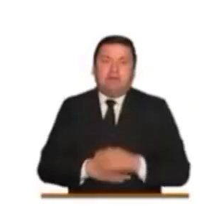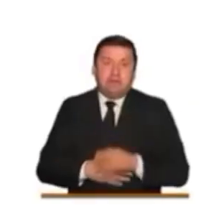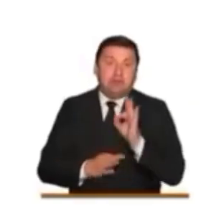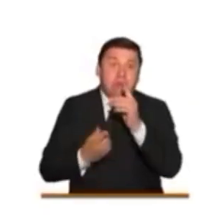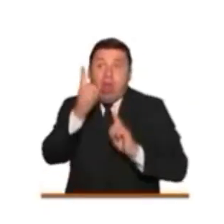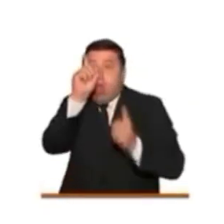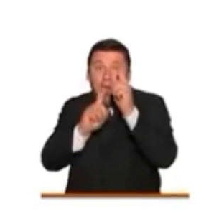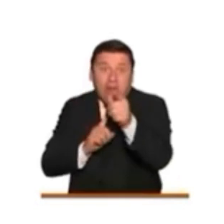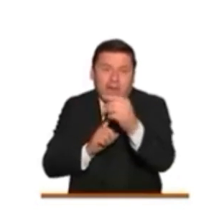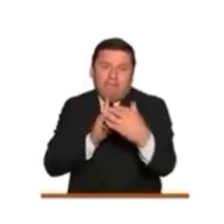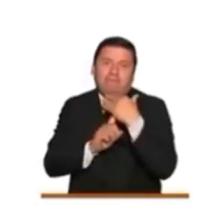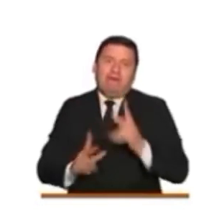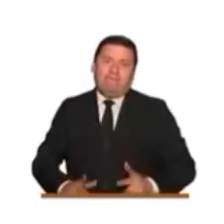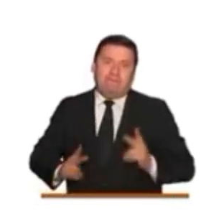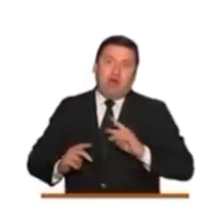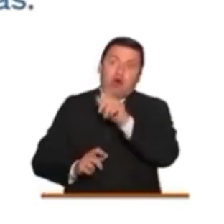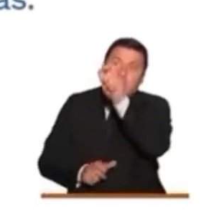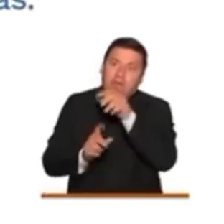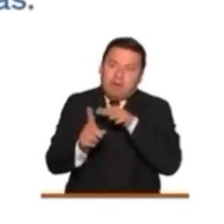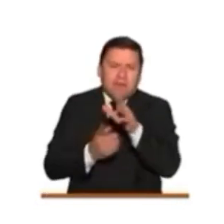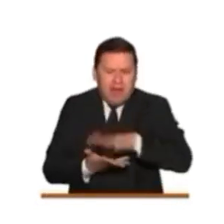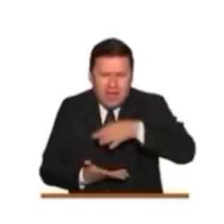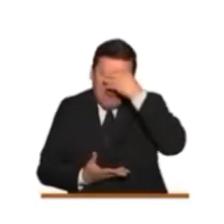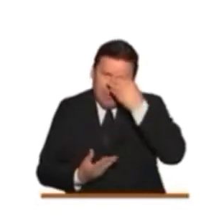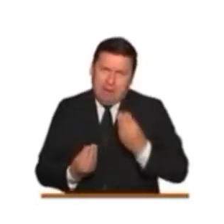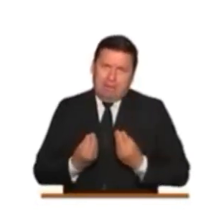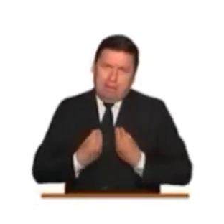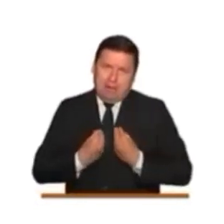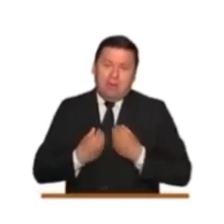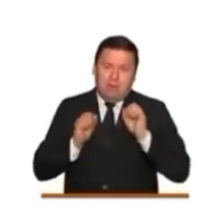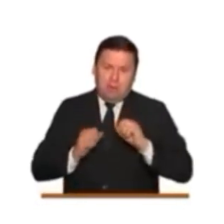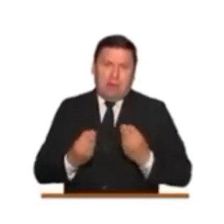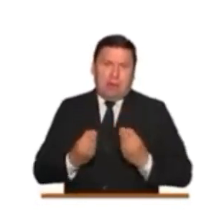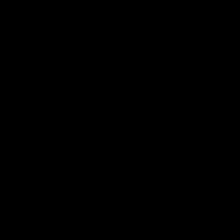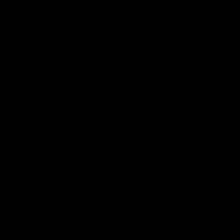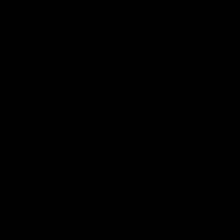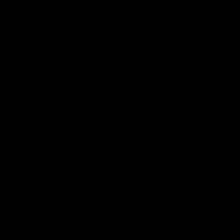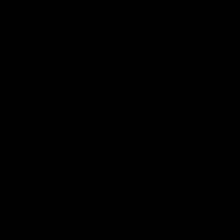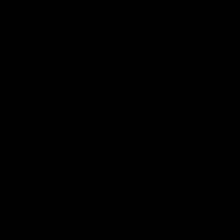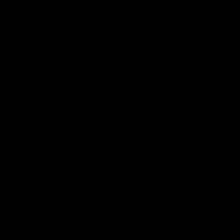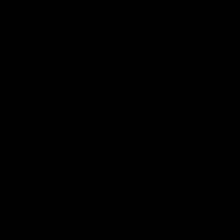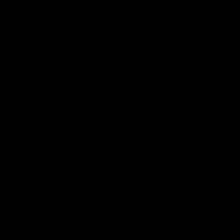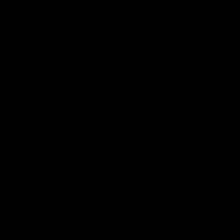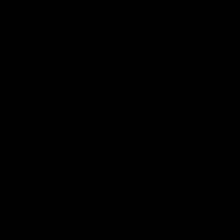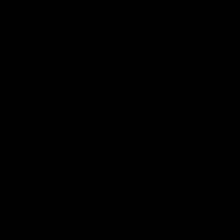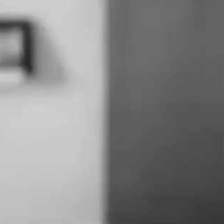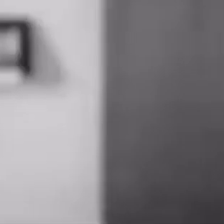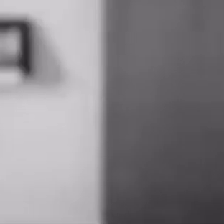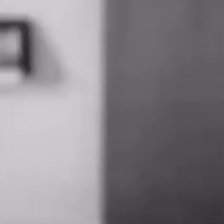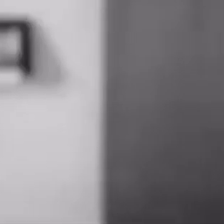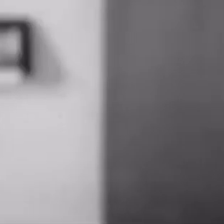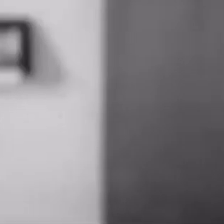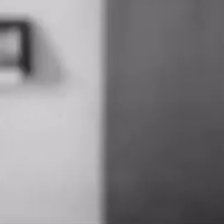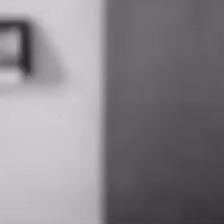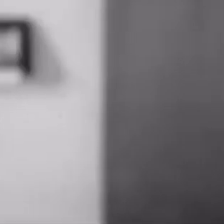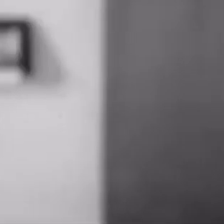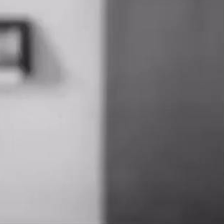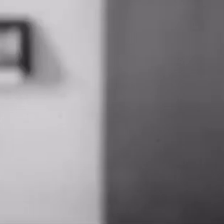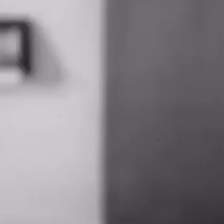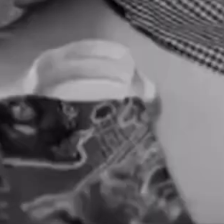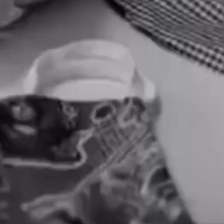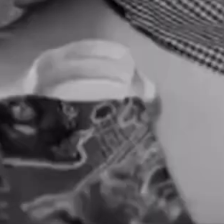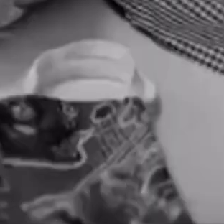sus excusas ponen en riesgo tu vida y la de muchas personas aprendamos a convivir para poder vivir a 45